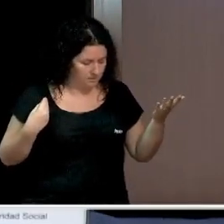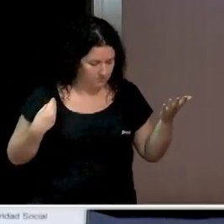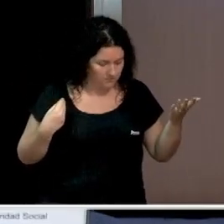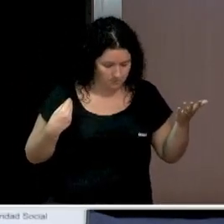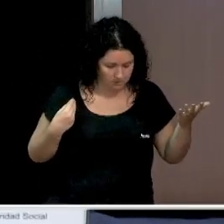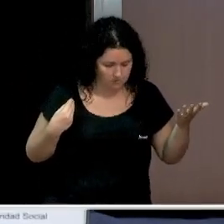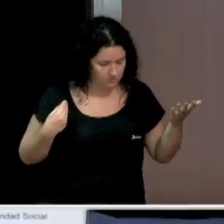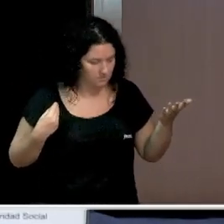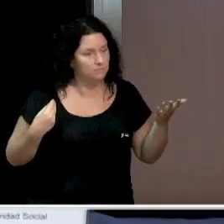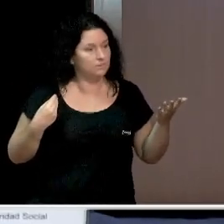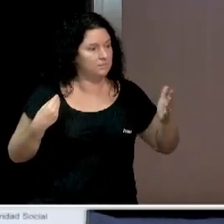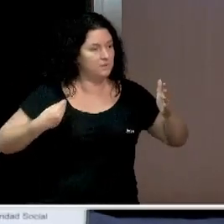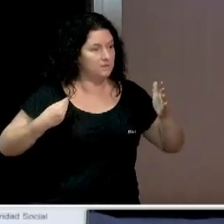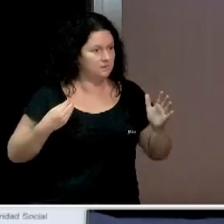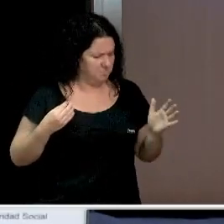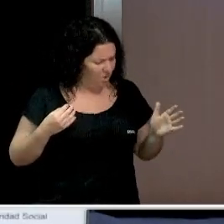y